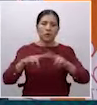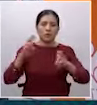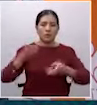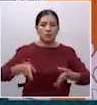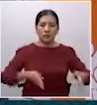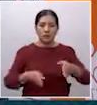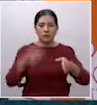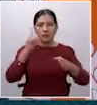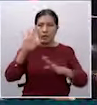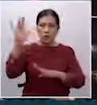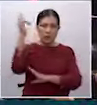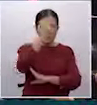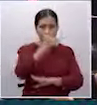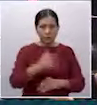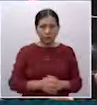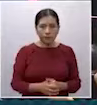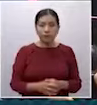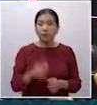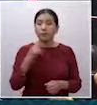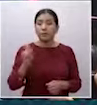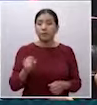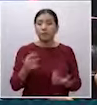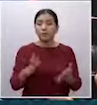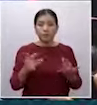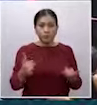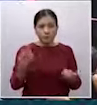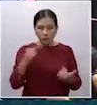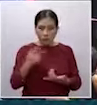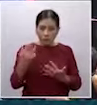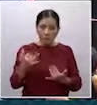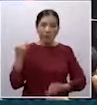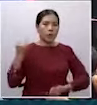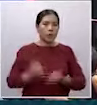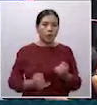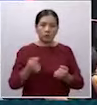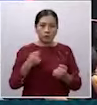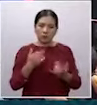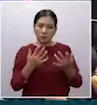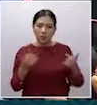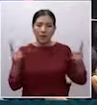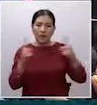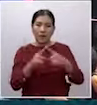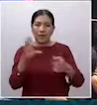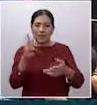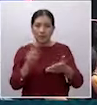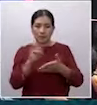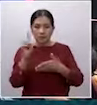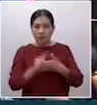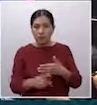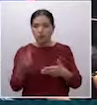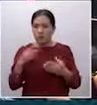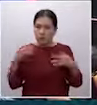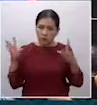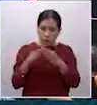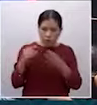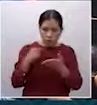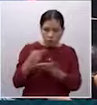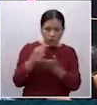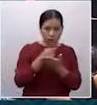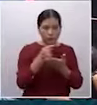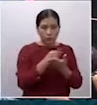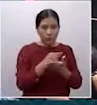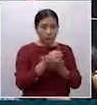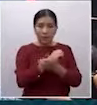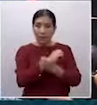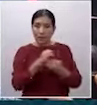carretera para esta urbe. Nosotros estamos ya prácticamente convocándonos a un ampliado de emergencia para tomar acciones de hecho, porque